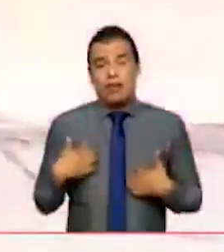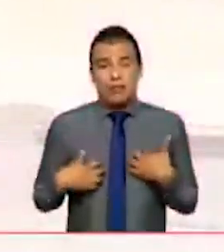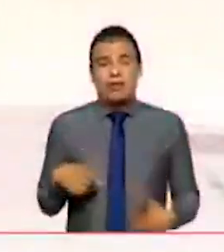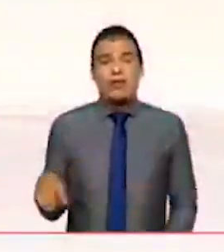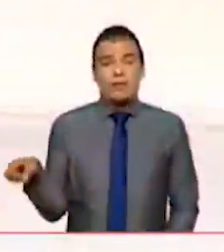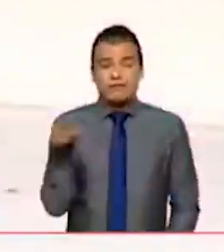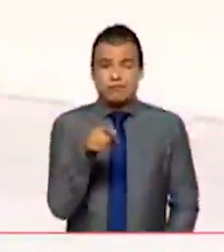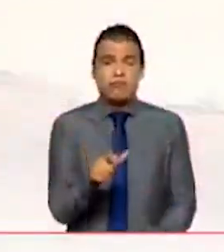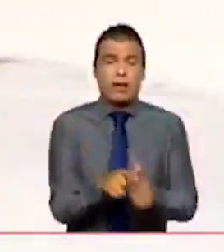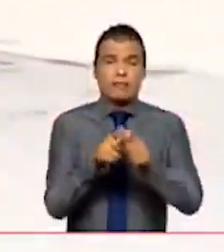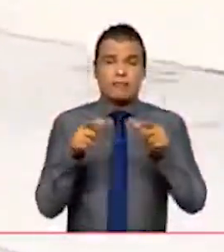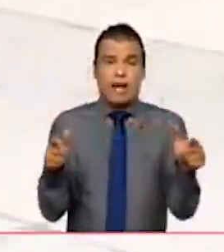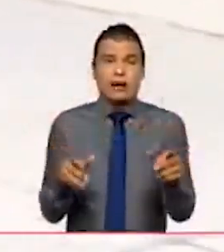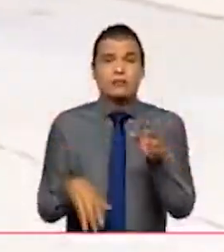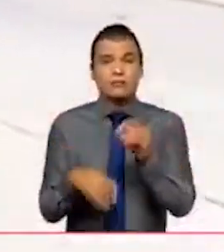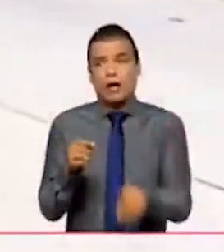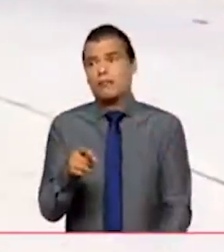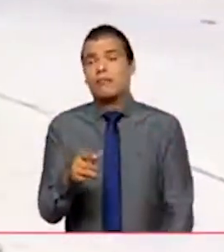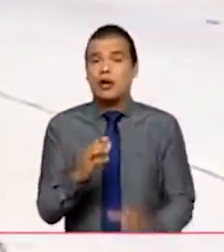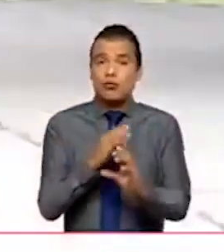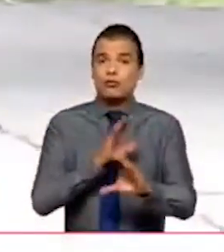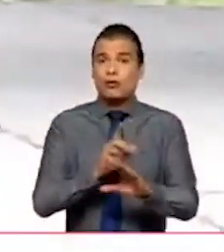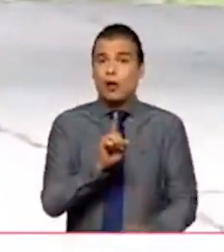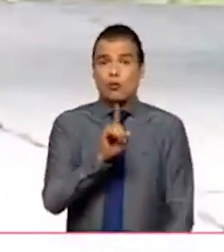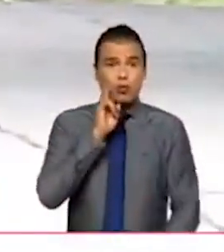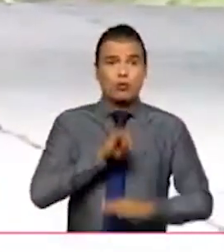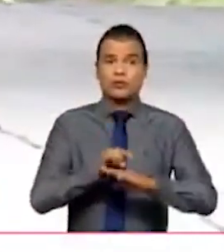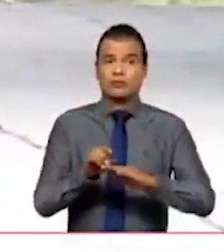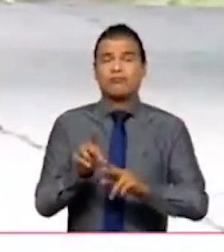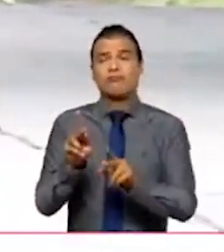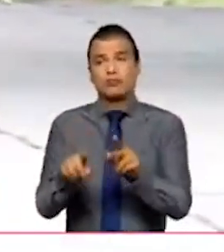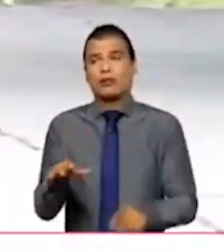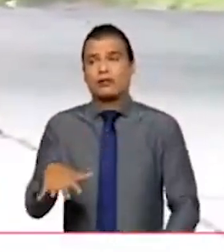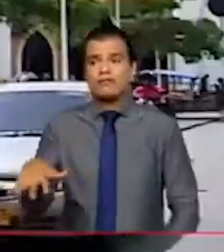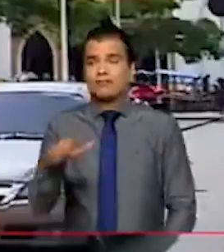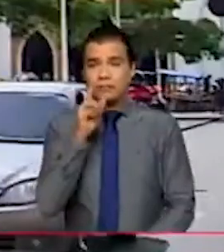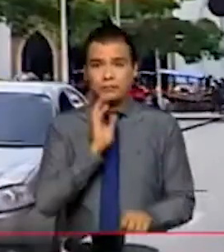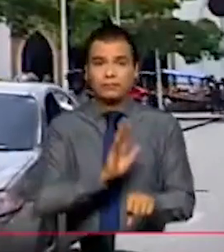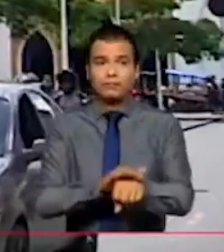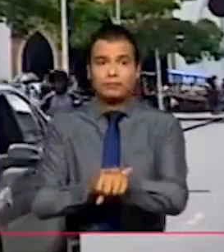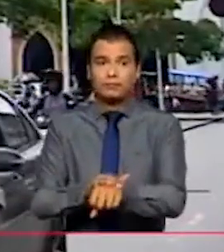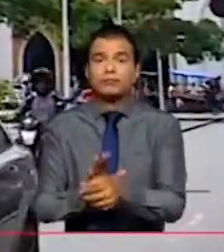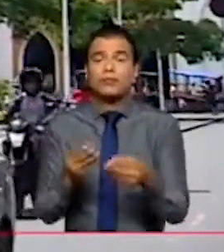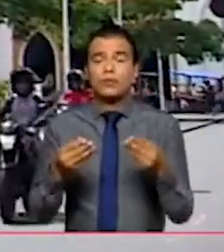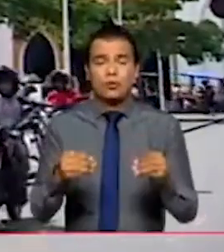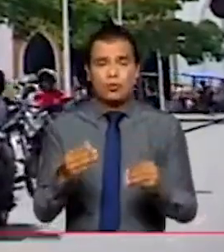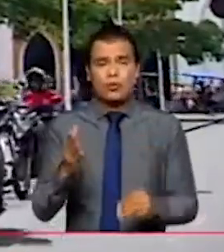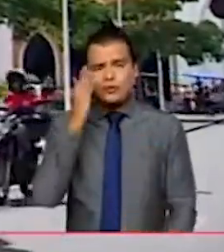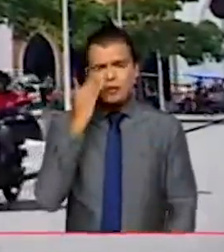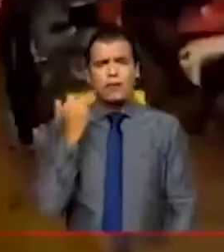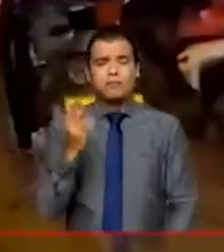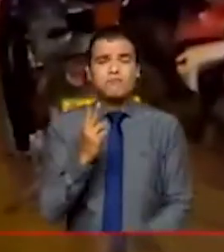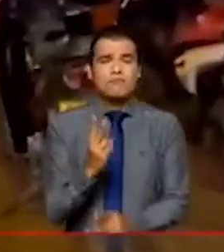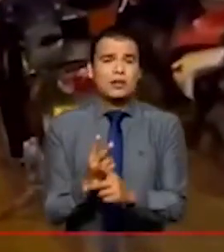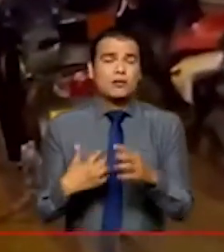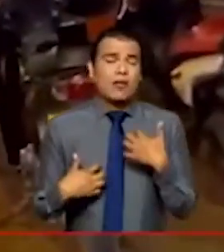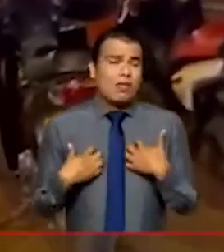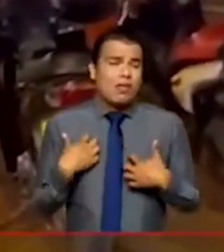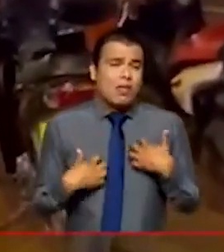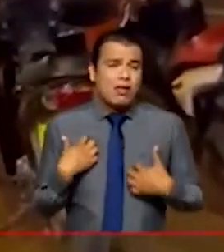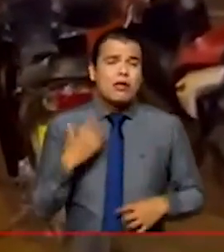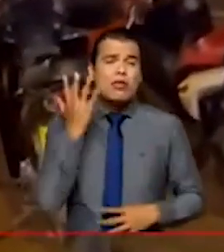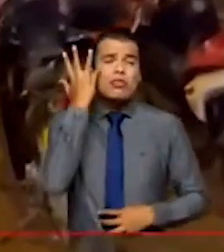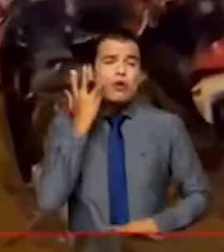En las calles la percepción no es distinta. Muchos aseguran que vivir en este municipio es sumamente peligroso y la sensación de zozobra